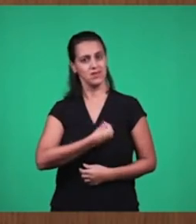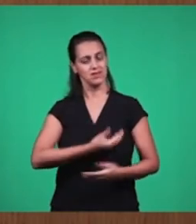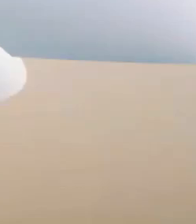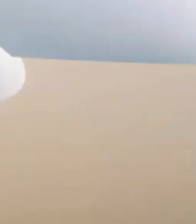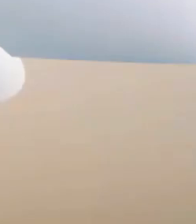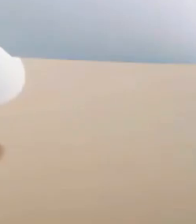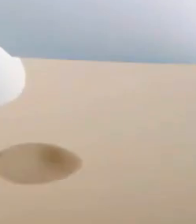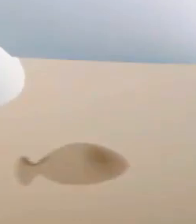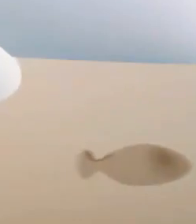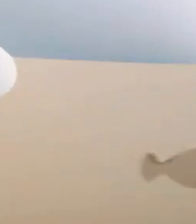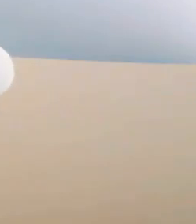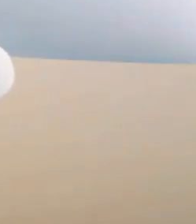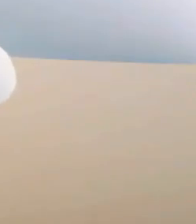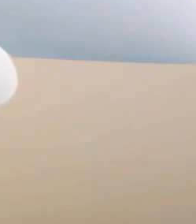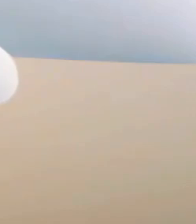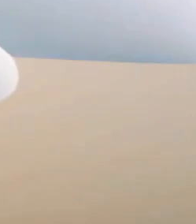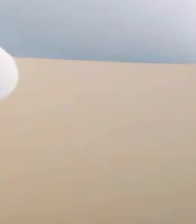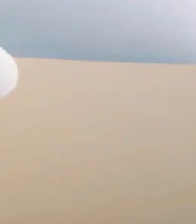colaborativa.